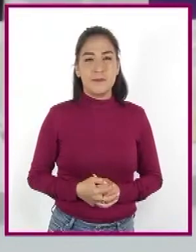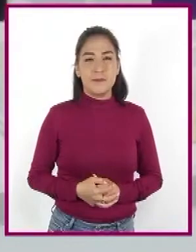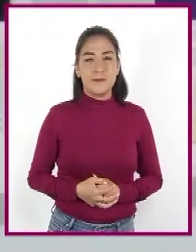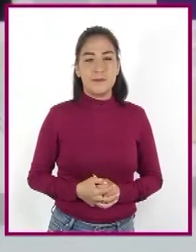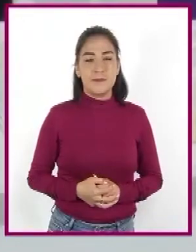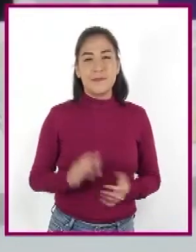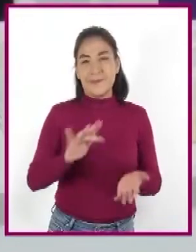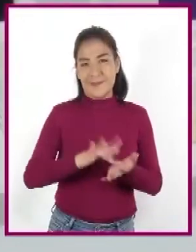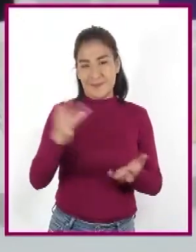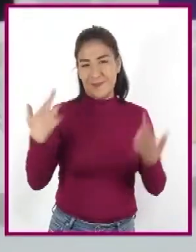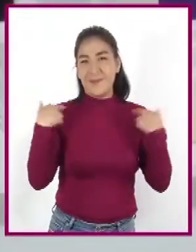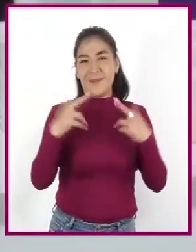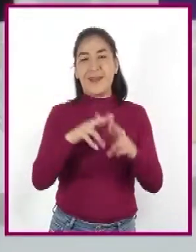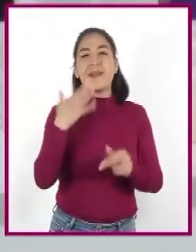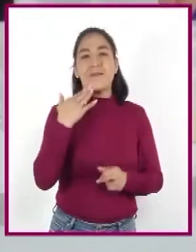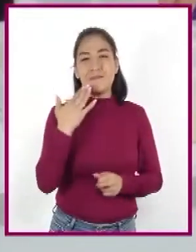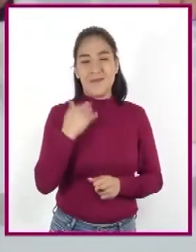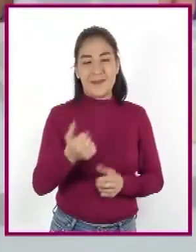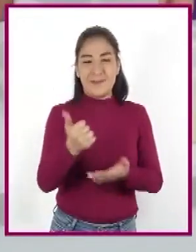Gracias, maestro. Qué amable.